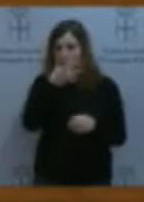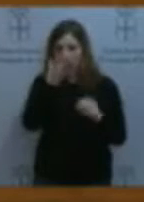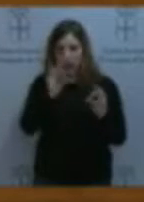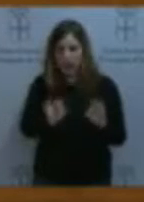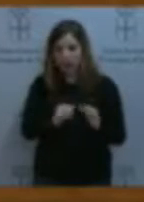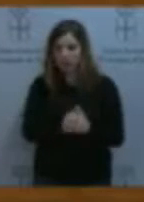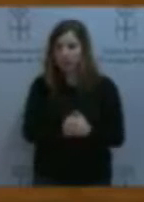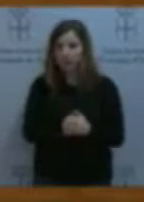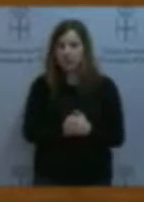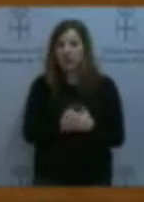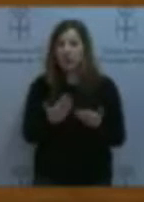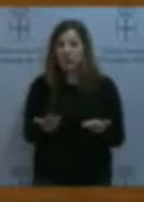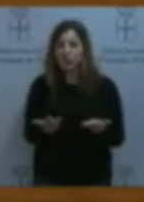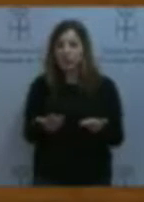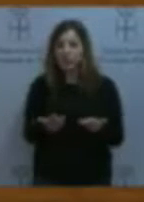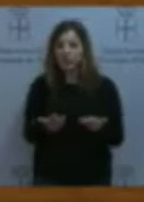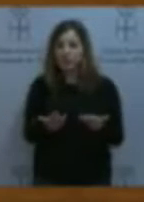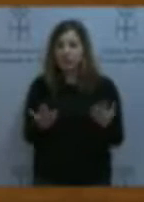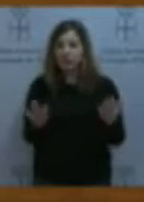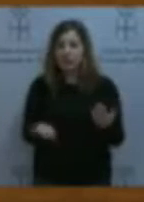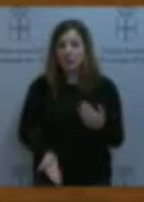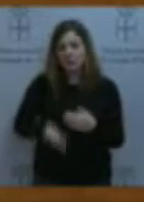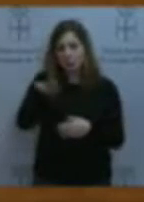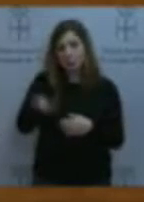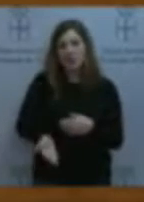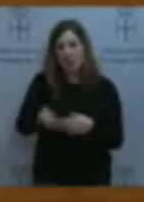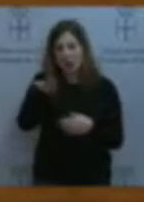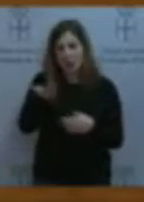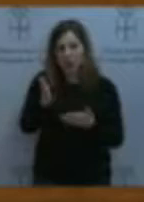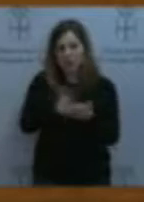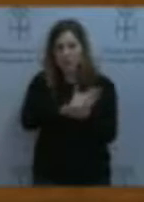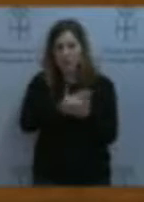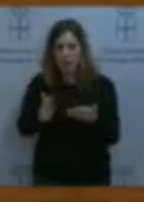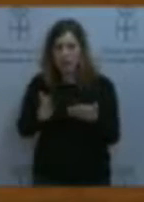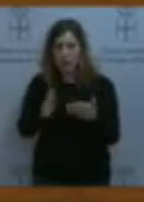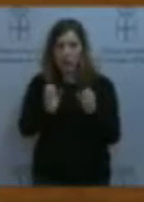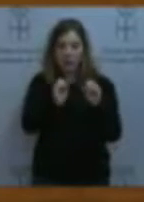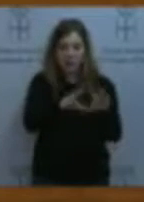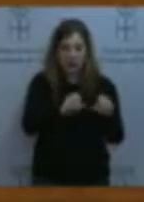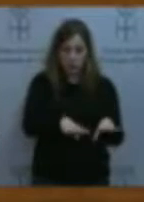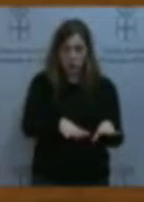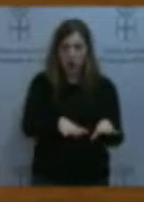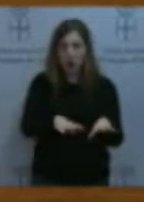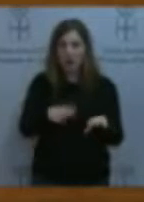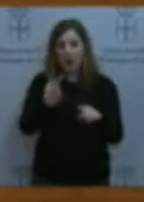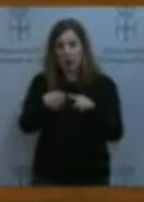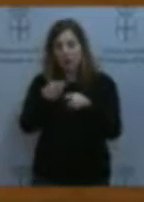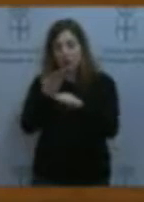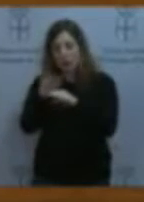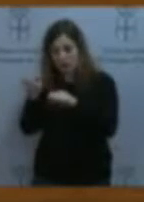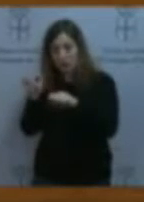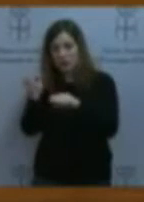la importancia de separar el residuo orgánico de la fracción resto es clave para un tratamiento